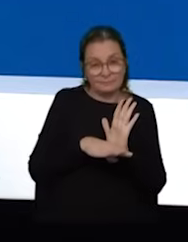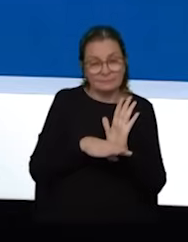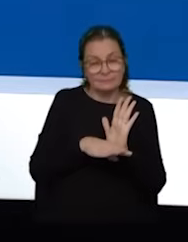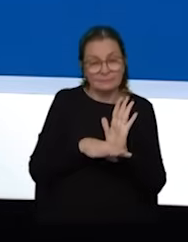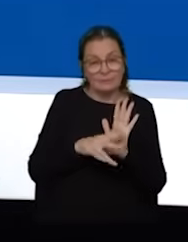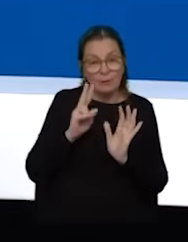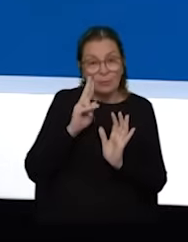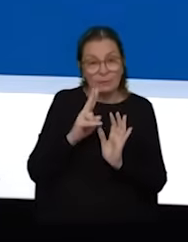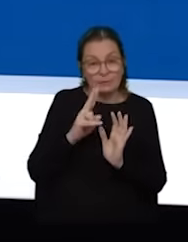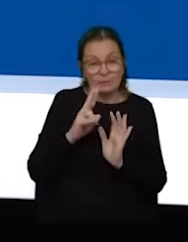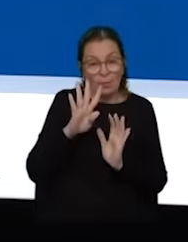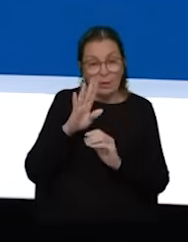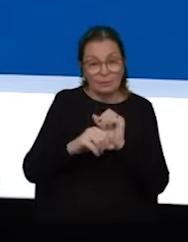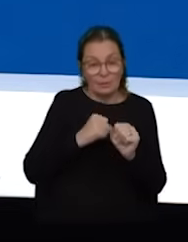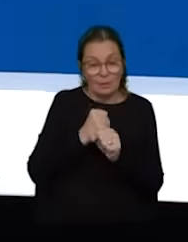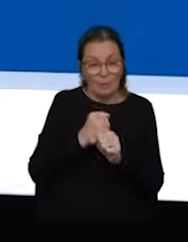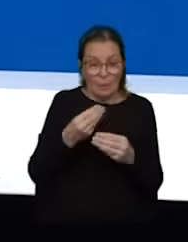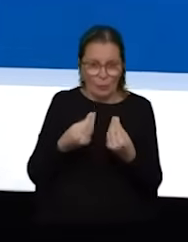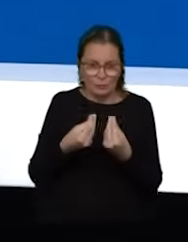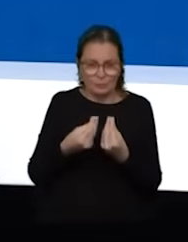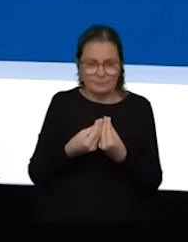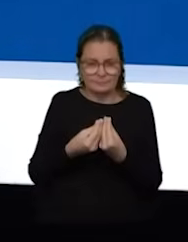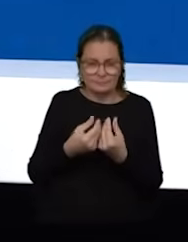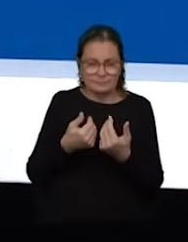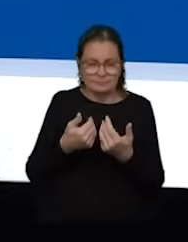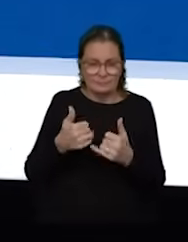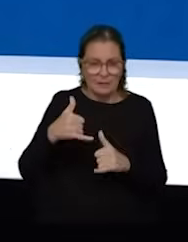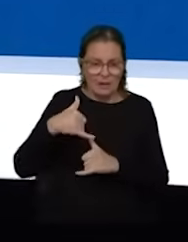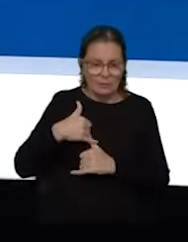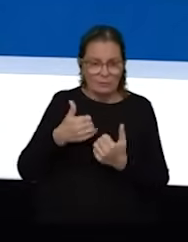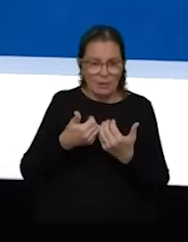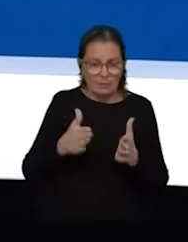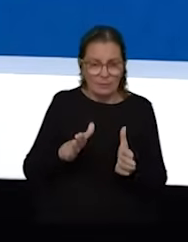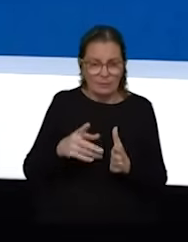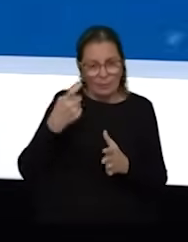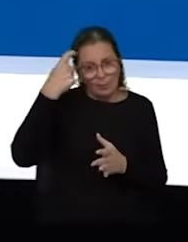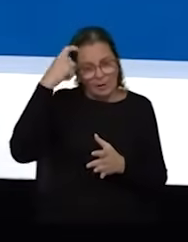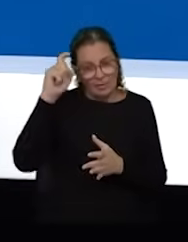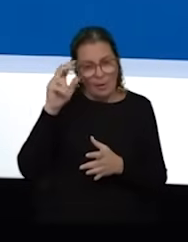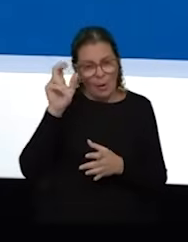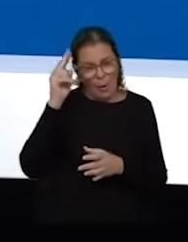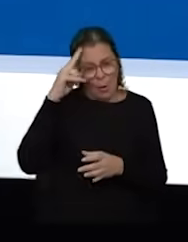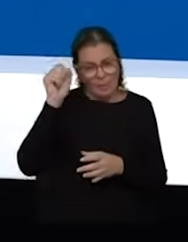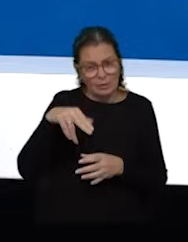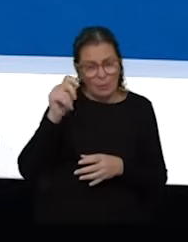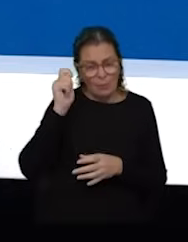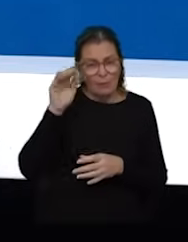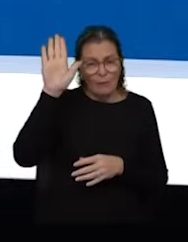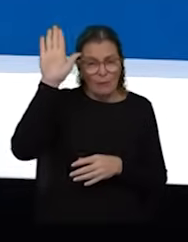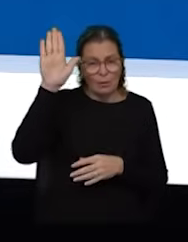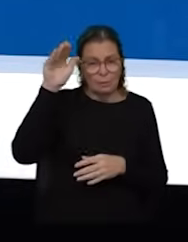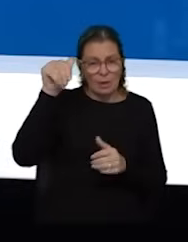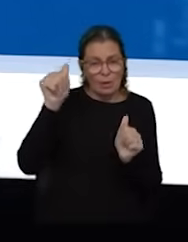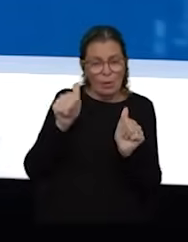lo hemos visto a lo largo de 4 años Cabildo presiona hasta el final instala una idea en la opinión pública después Levanta la mano y vota con el